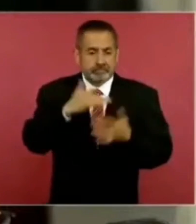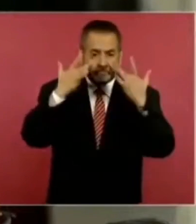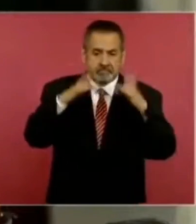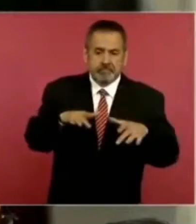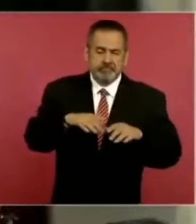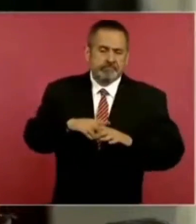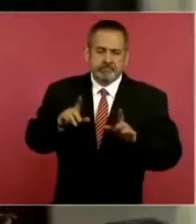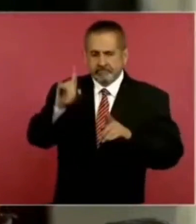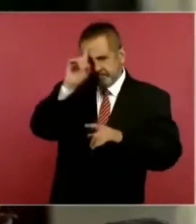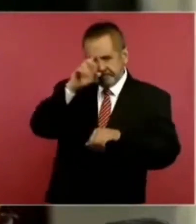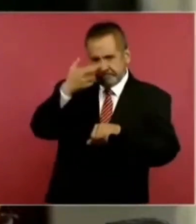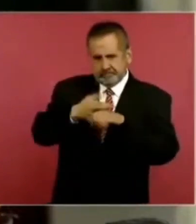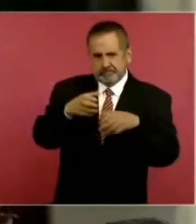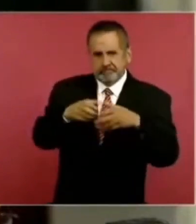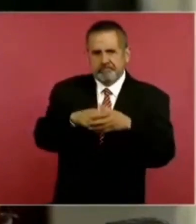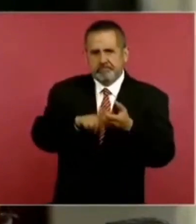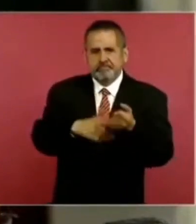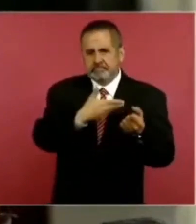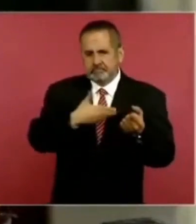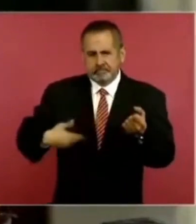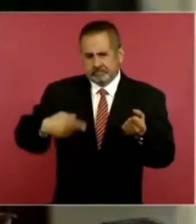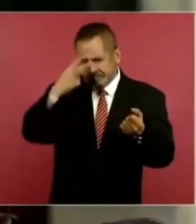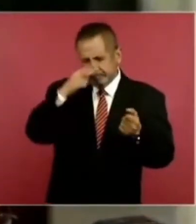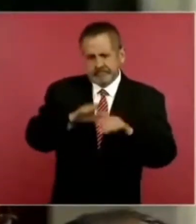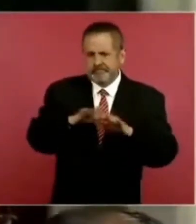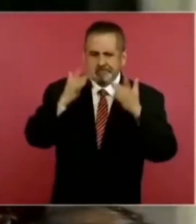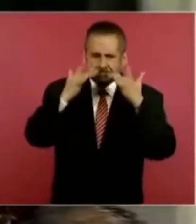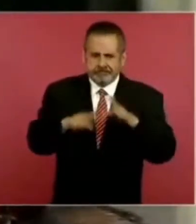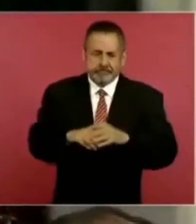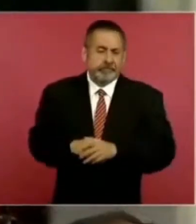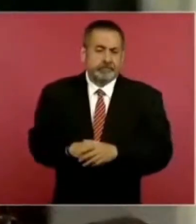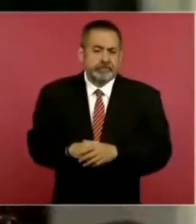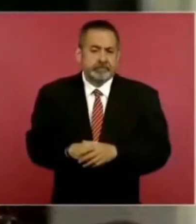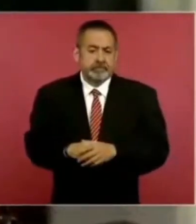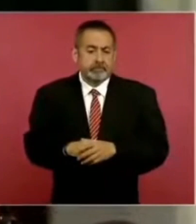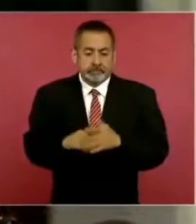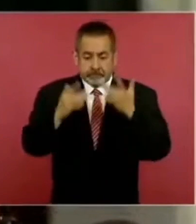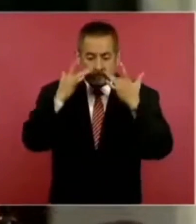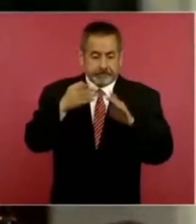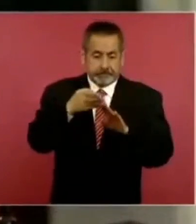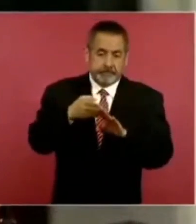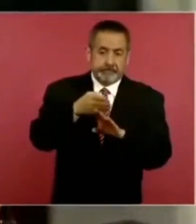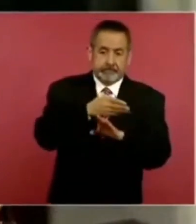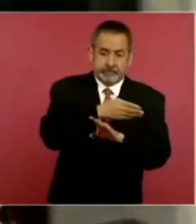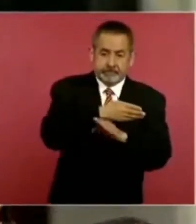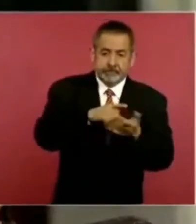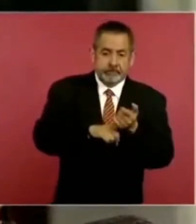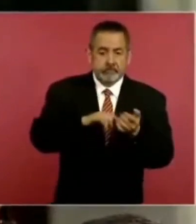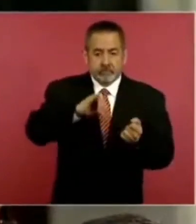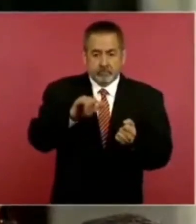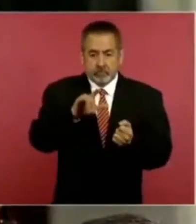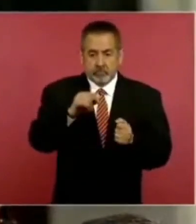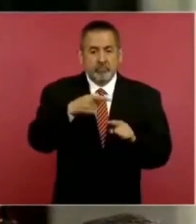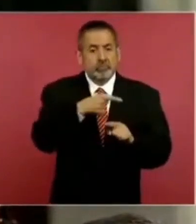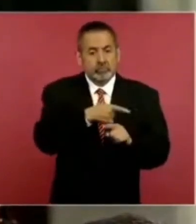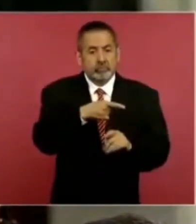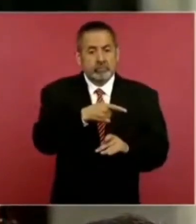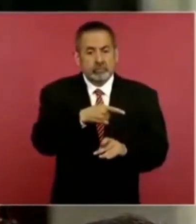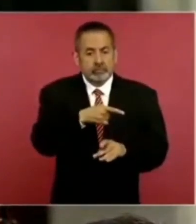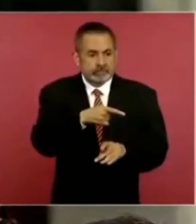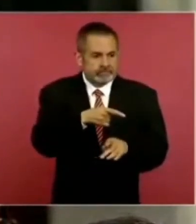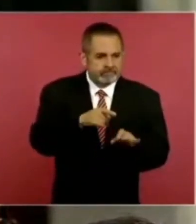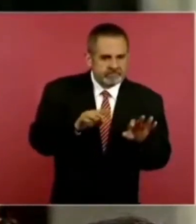la Consejería Jurídica de la Presidencia de la República. Hasta antes de su renuncia, Scheller pues